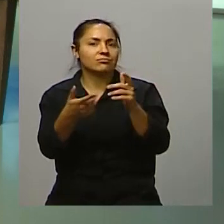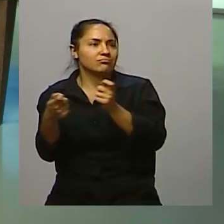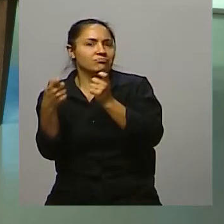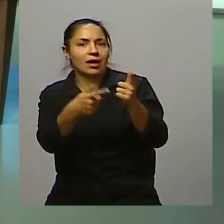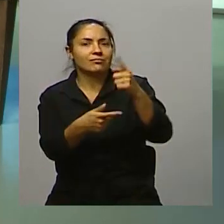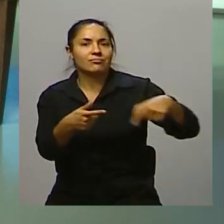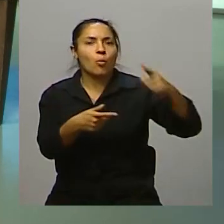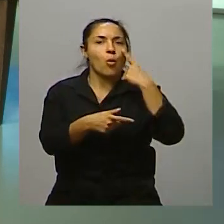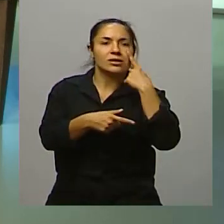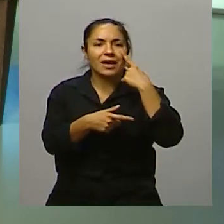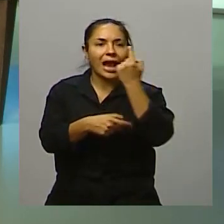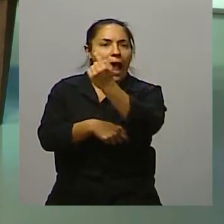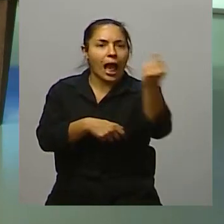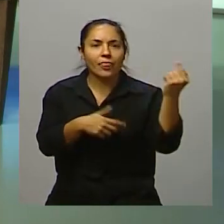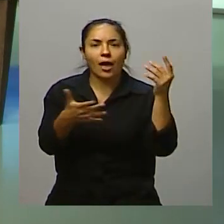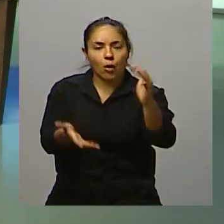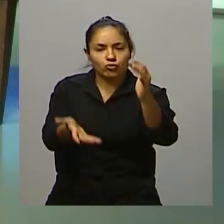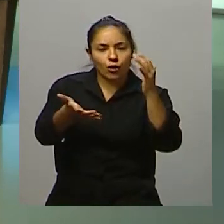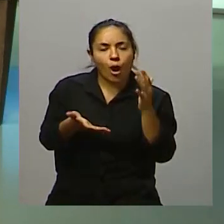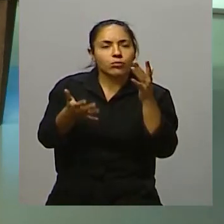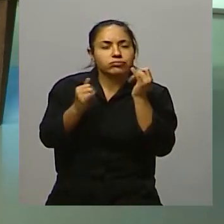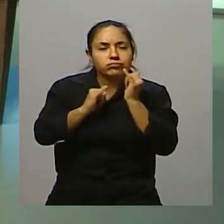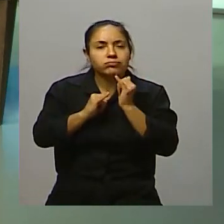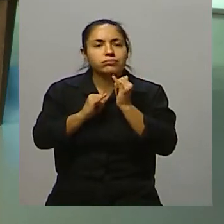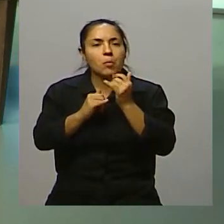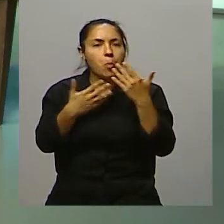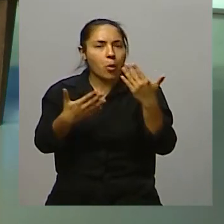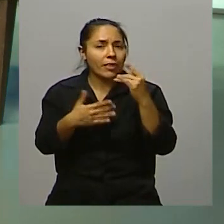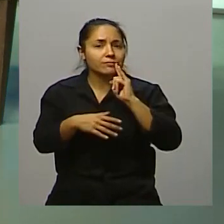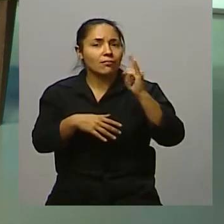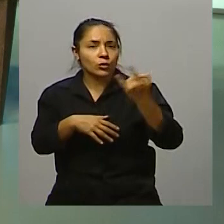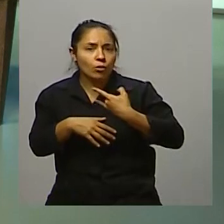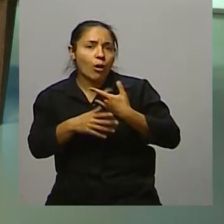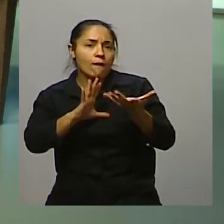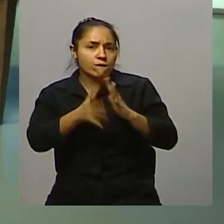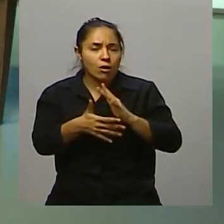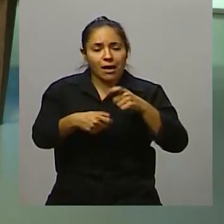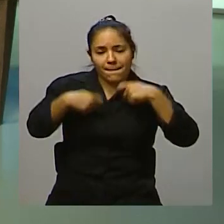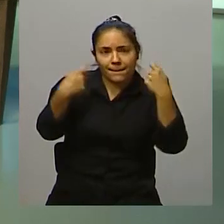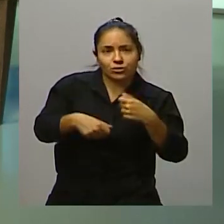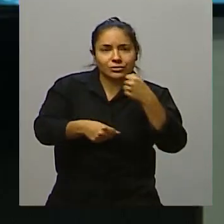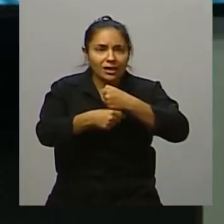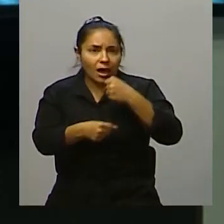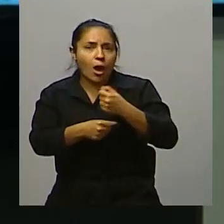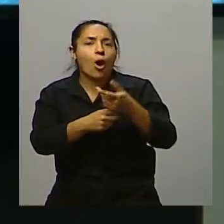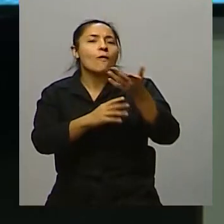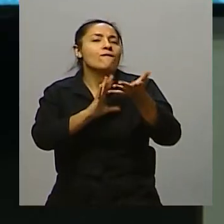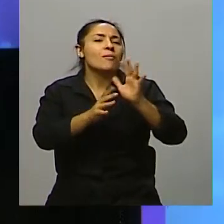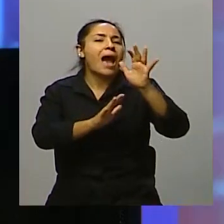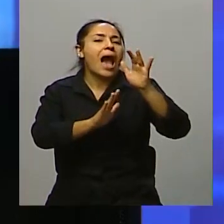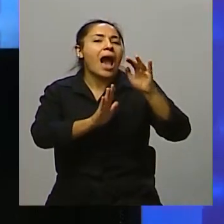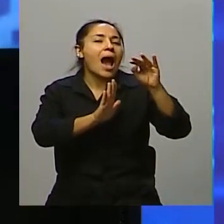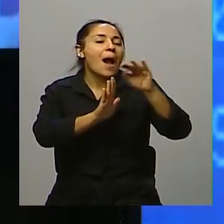Quizás ayudarlos a que cada municipio, en su respectiva escala, después pueda hacer su propio sistema de inversión pública, tenga su banco de proyectos, etcétera,